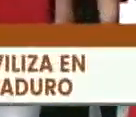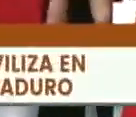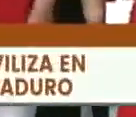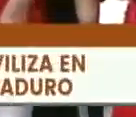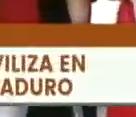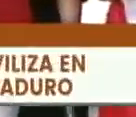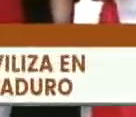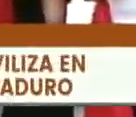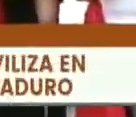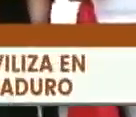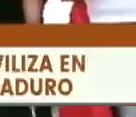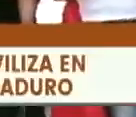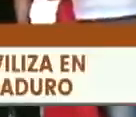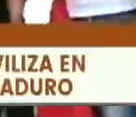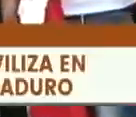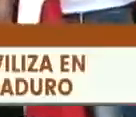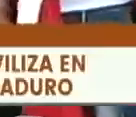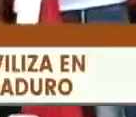ahí.